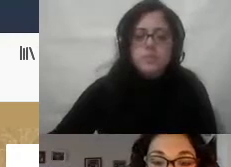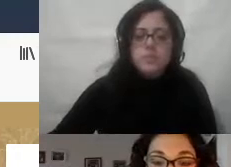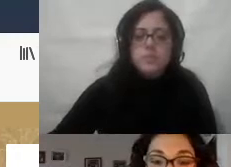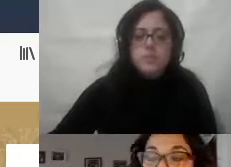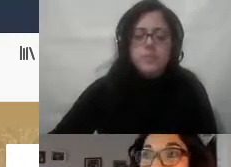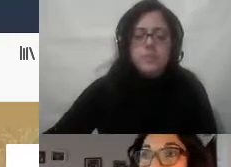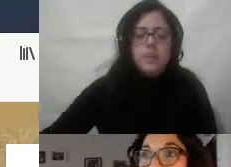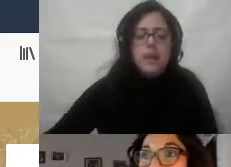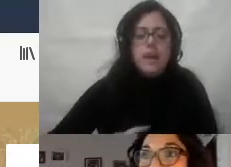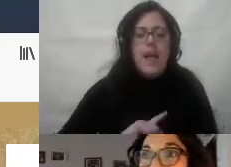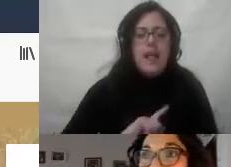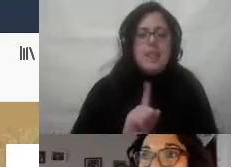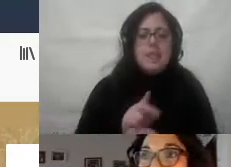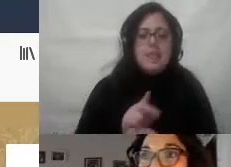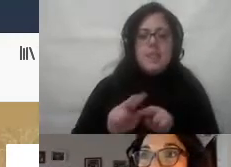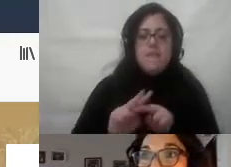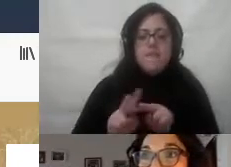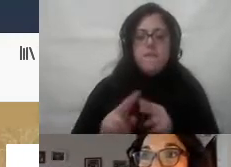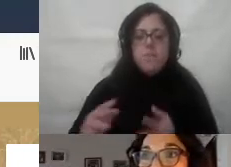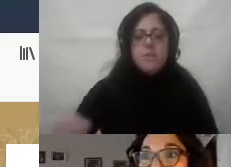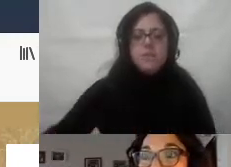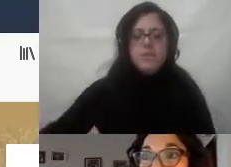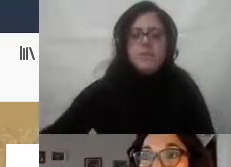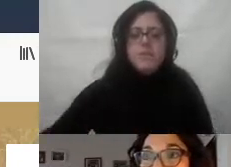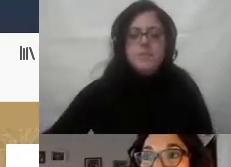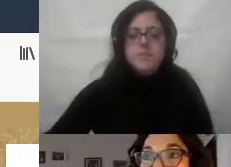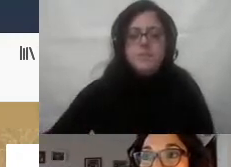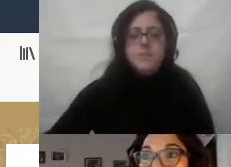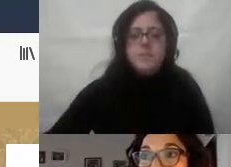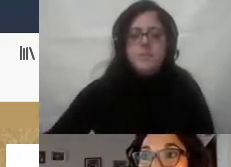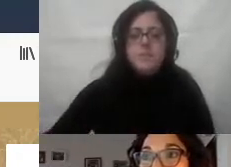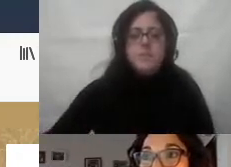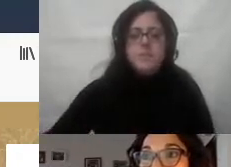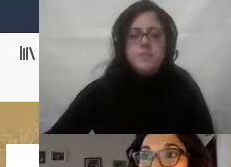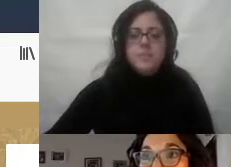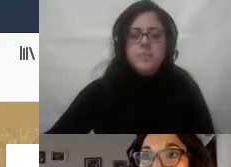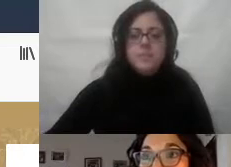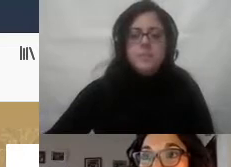Inmediatamente, para que, déjame buscar el nombre exacto,